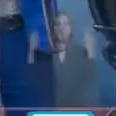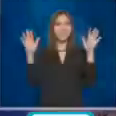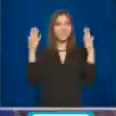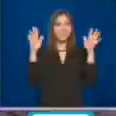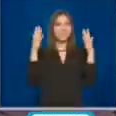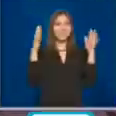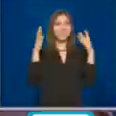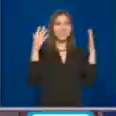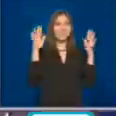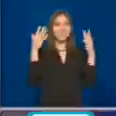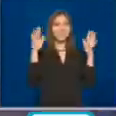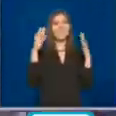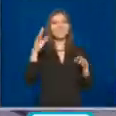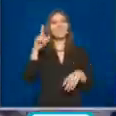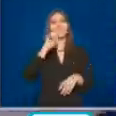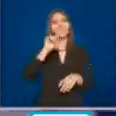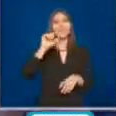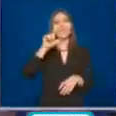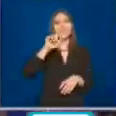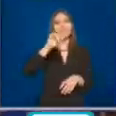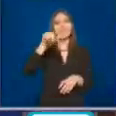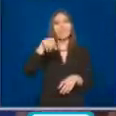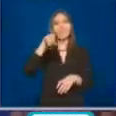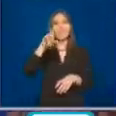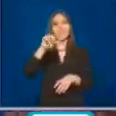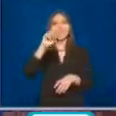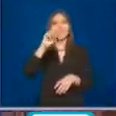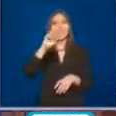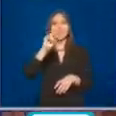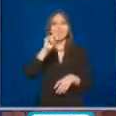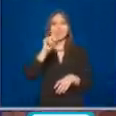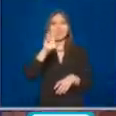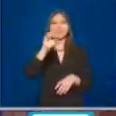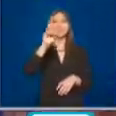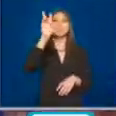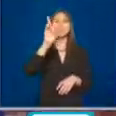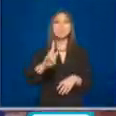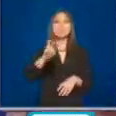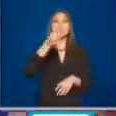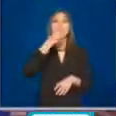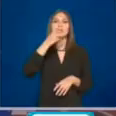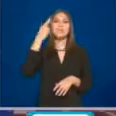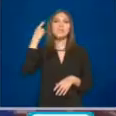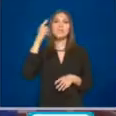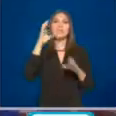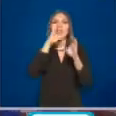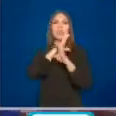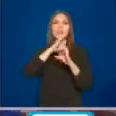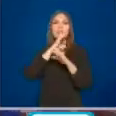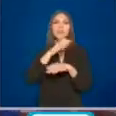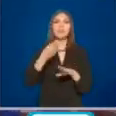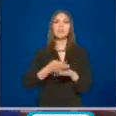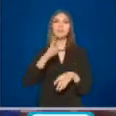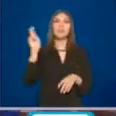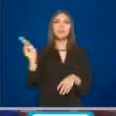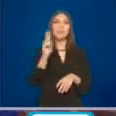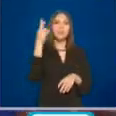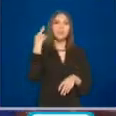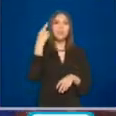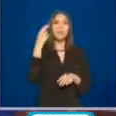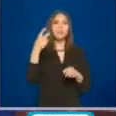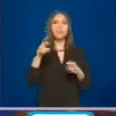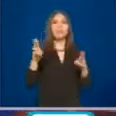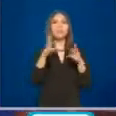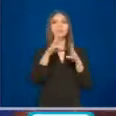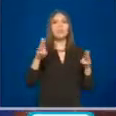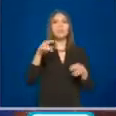¡Aplauso enorme para Alejandra Orozco! ¡Qué buen tema! Y un tema muy popular. Muy popular, que fue el tema de una novela,